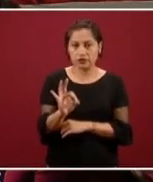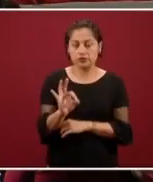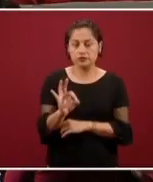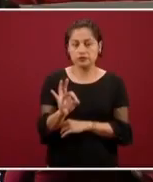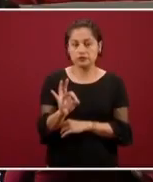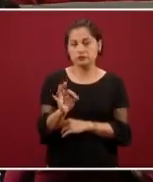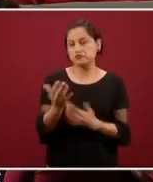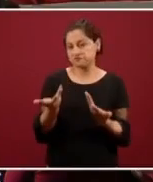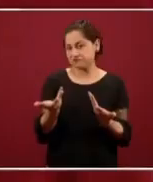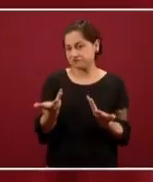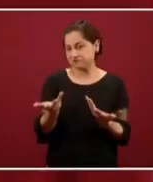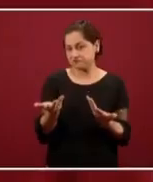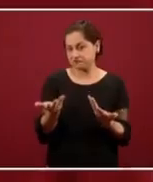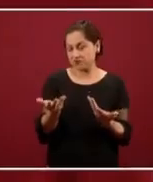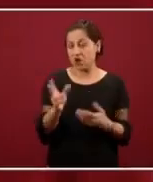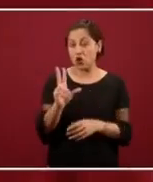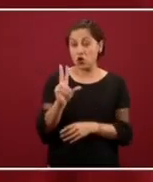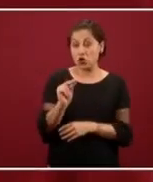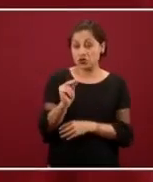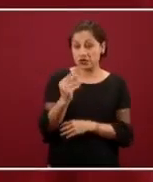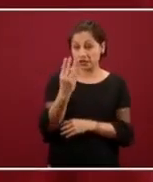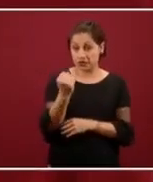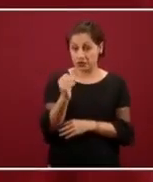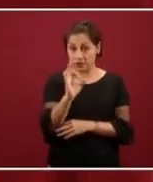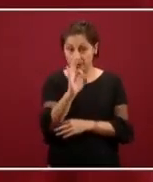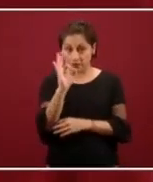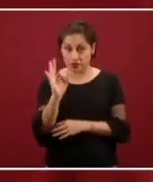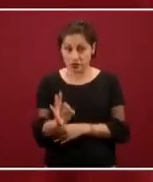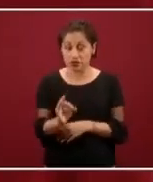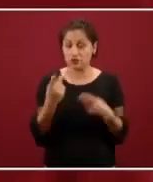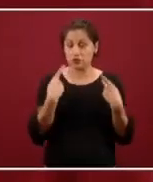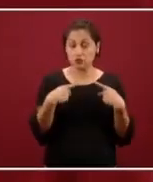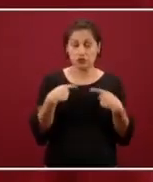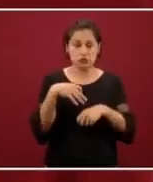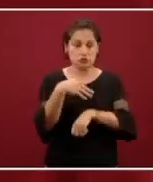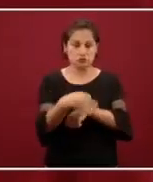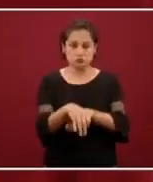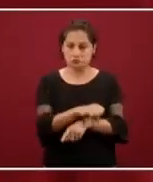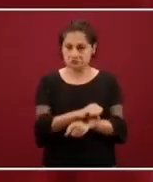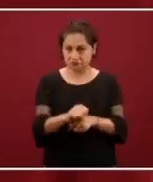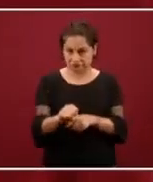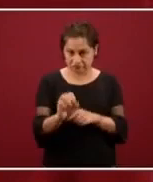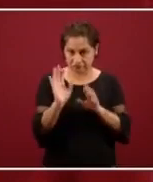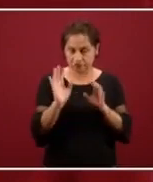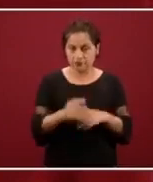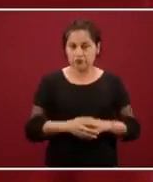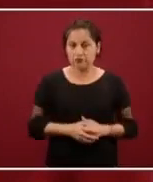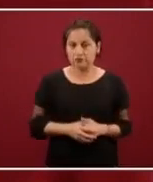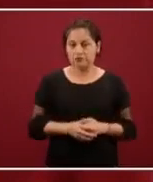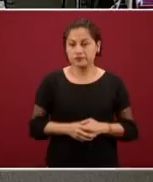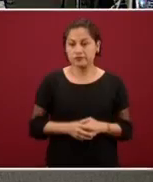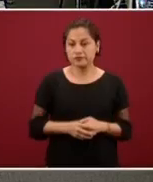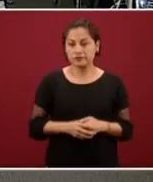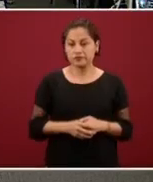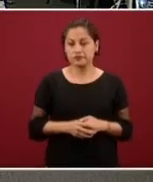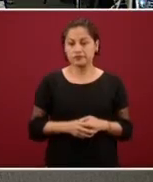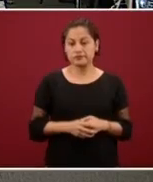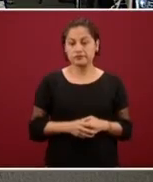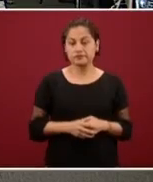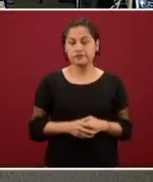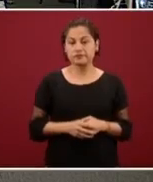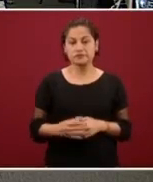el 89%, corresponden a casos ambulatorios. ¿Pero qué es un 1%? Para que la gente entienda.